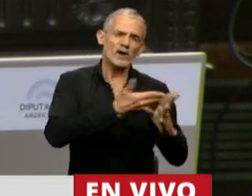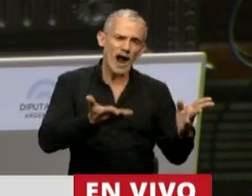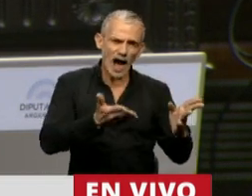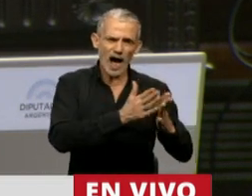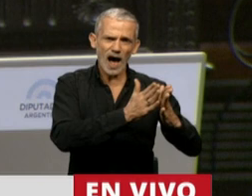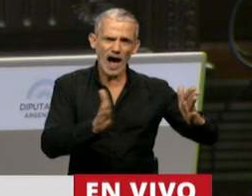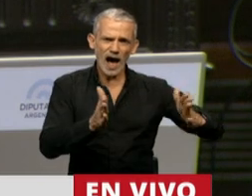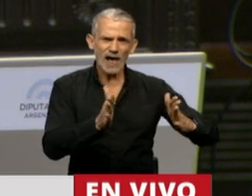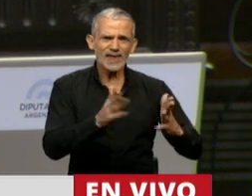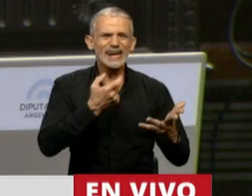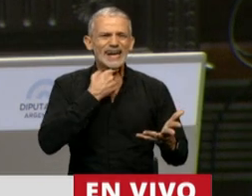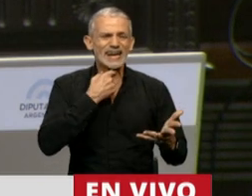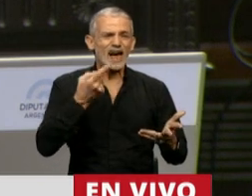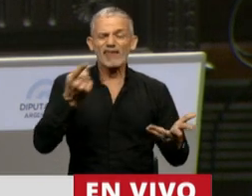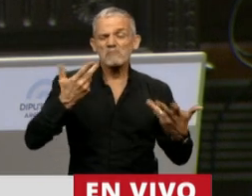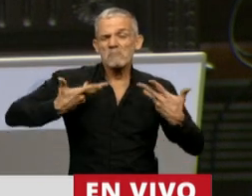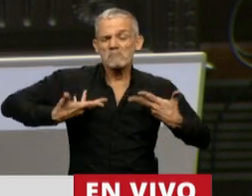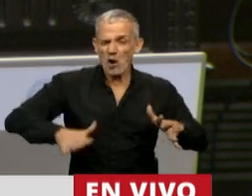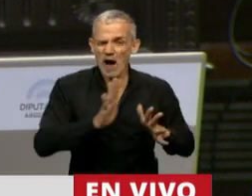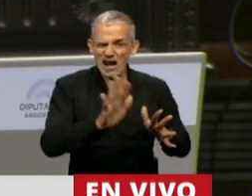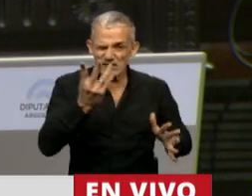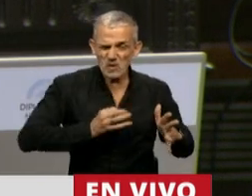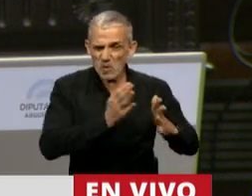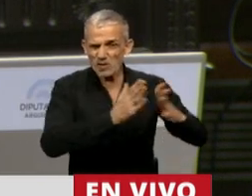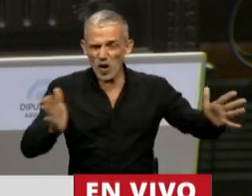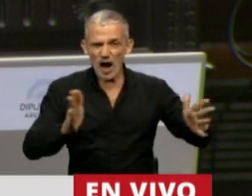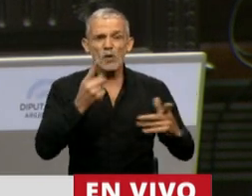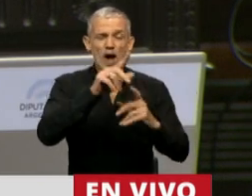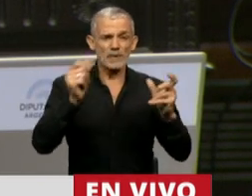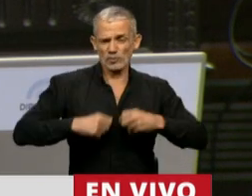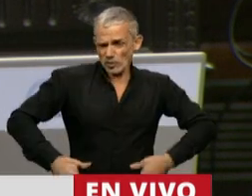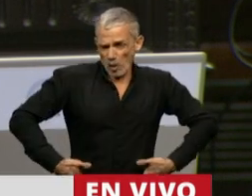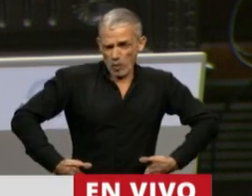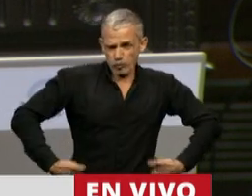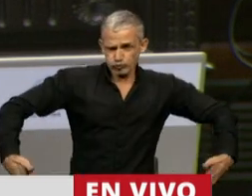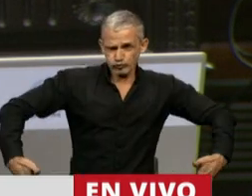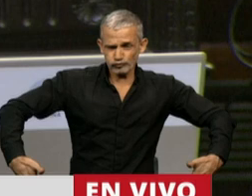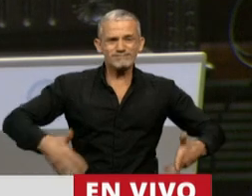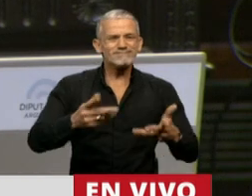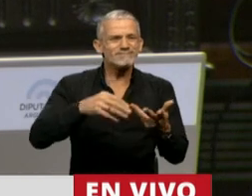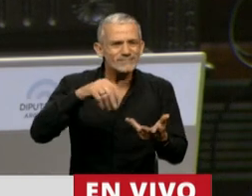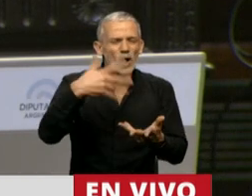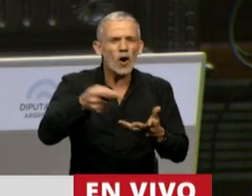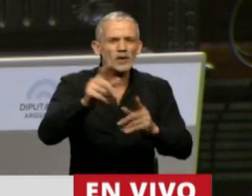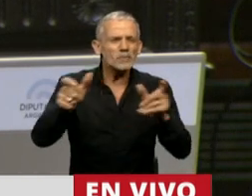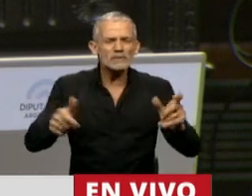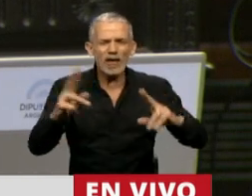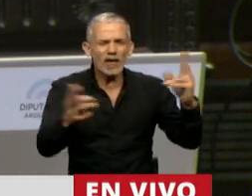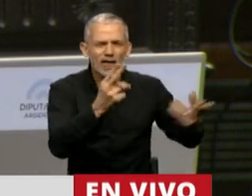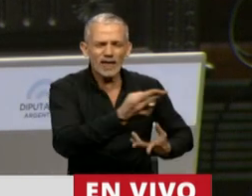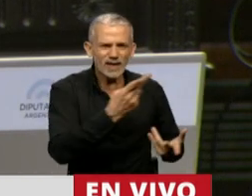quisieron instalar como algo normal que alguien se llene de plata mientras mucha gente se muere de